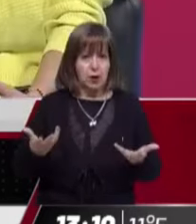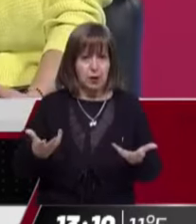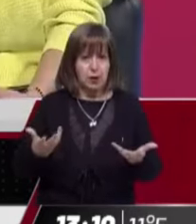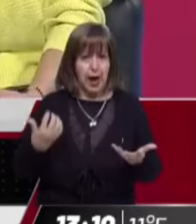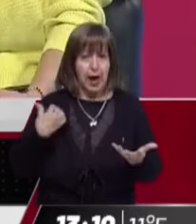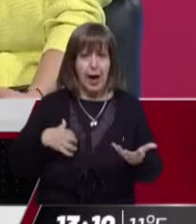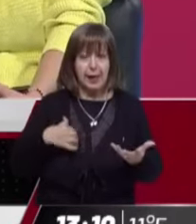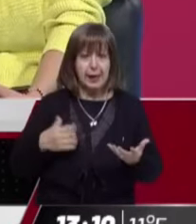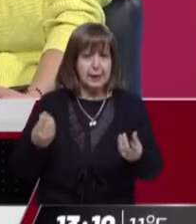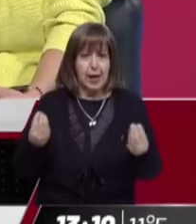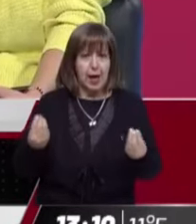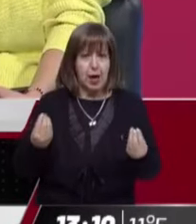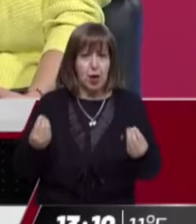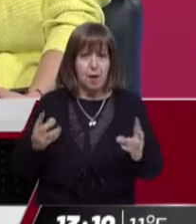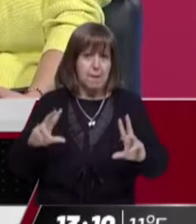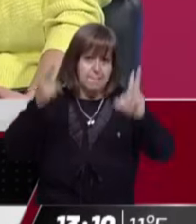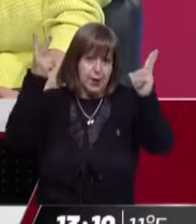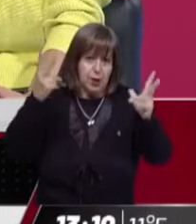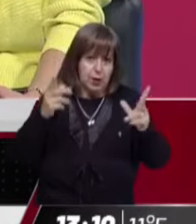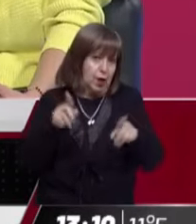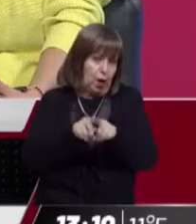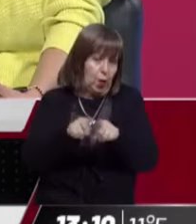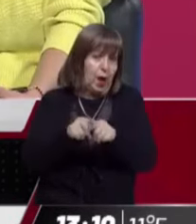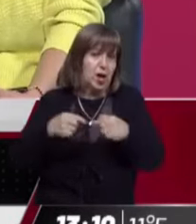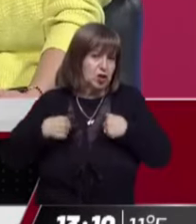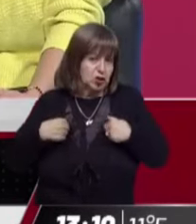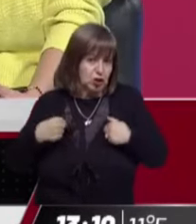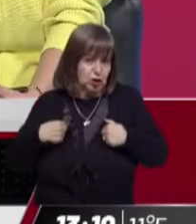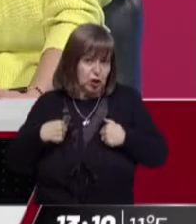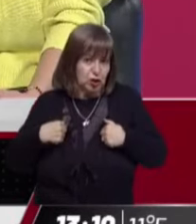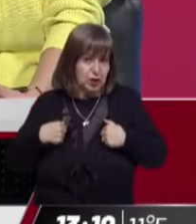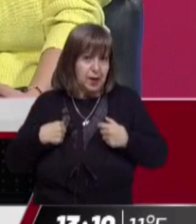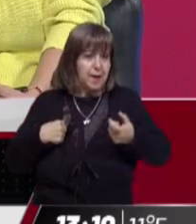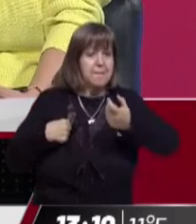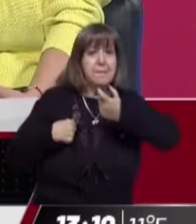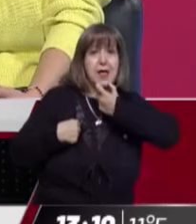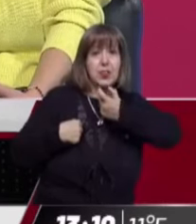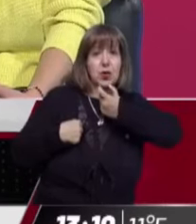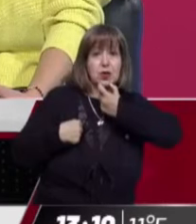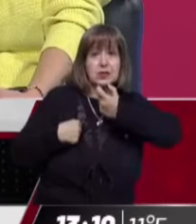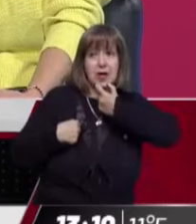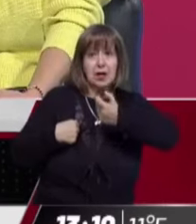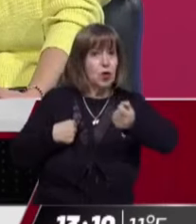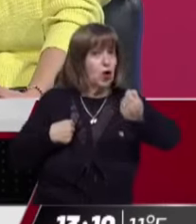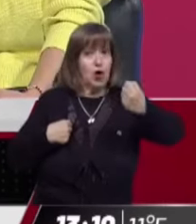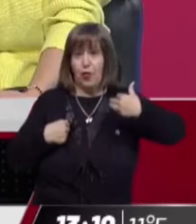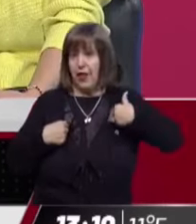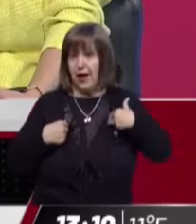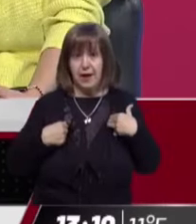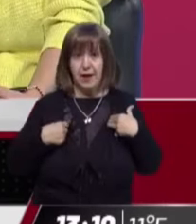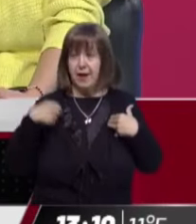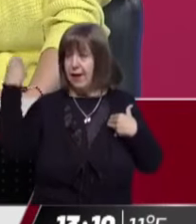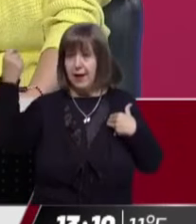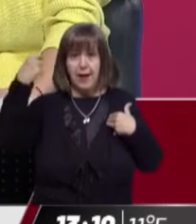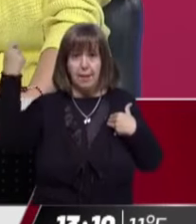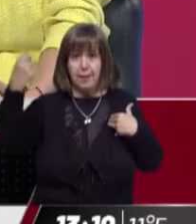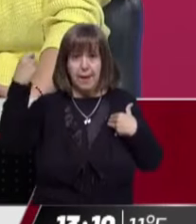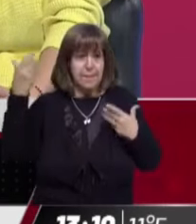fin. Bueno, entonces un poco la frustración que la sociedad pampeana a lo largo de